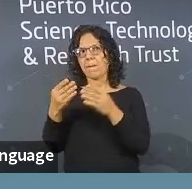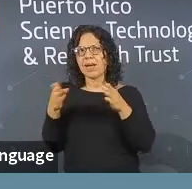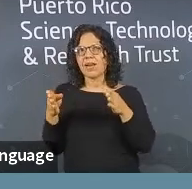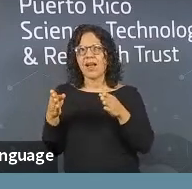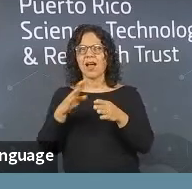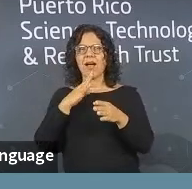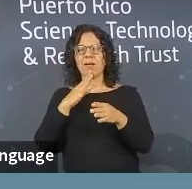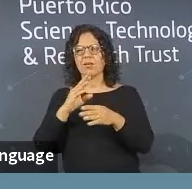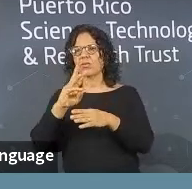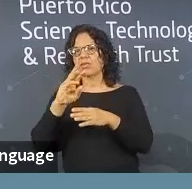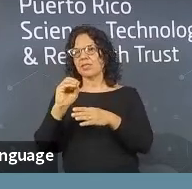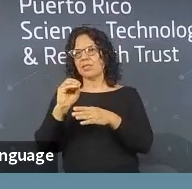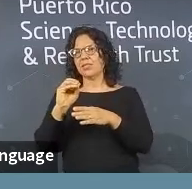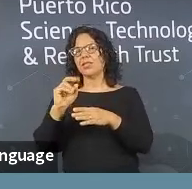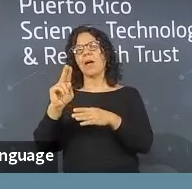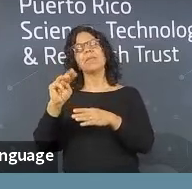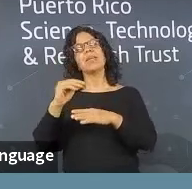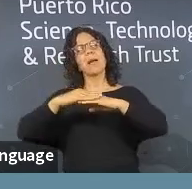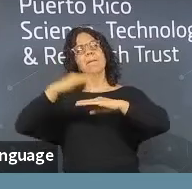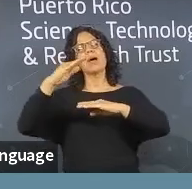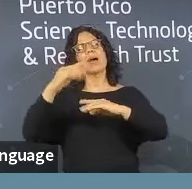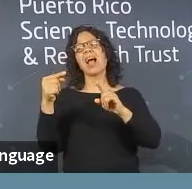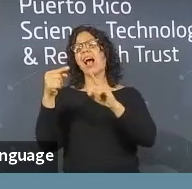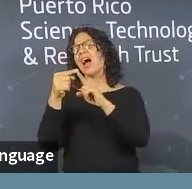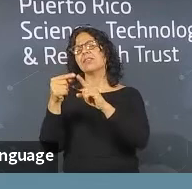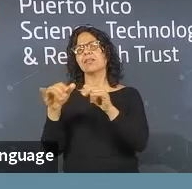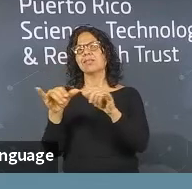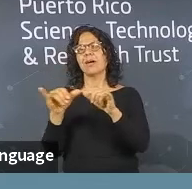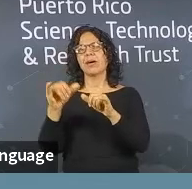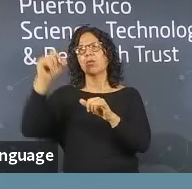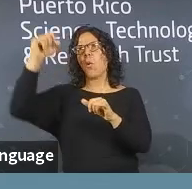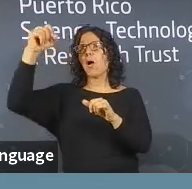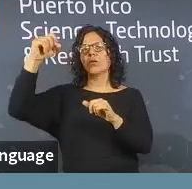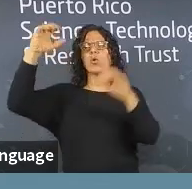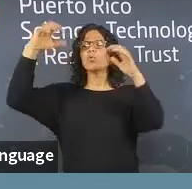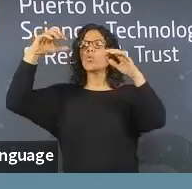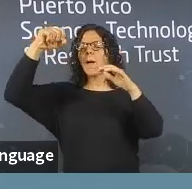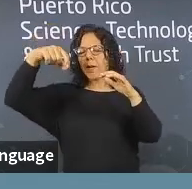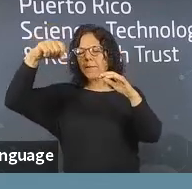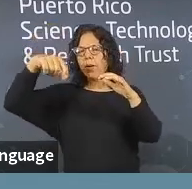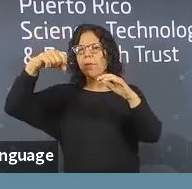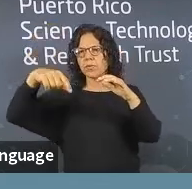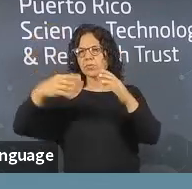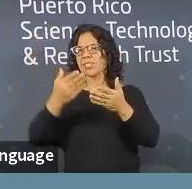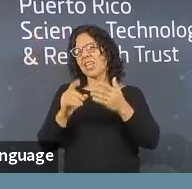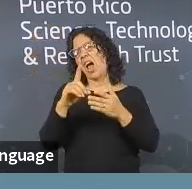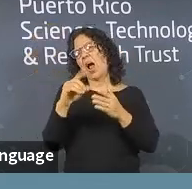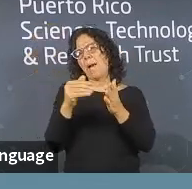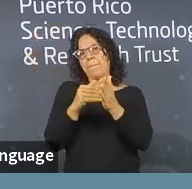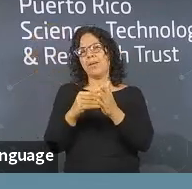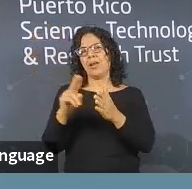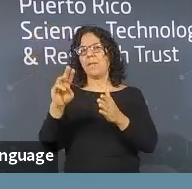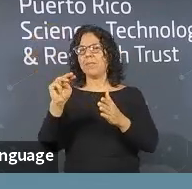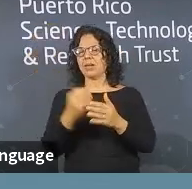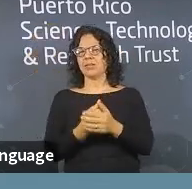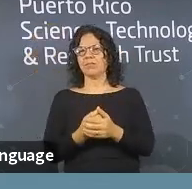60 micras hasta el tamaño de una gota de lluvia. Estamos hablando de 700 a 1000 micras. Entonces, si